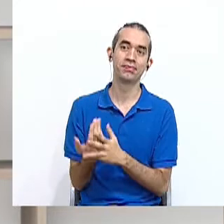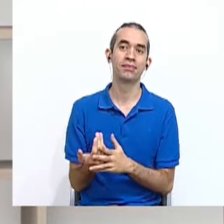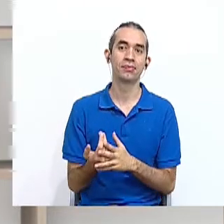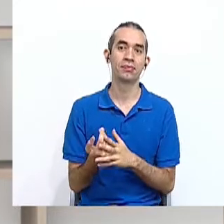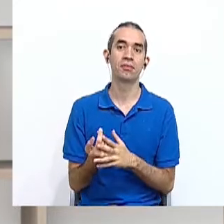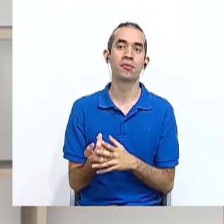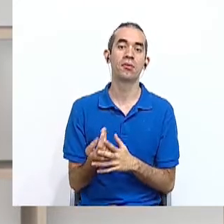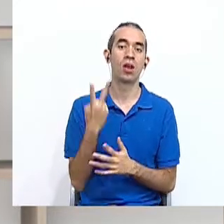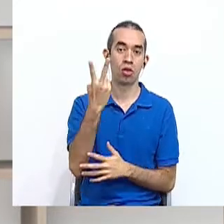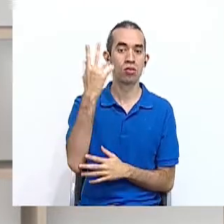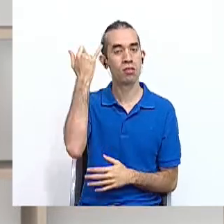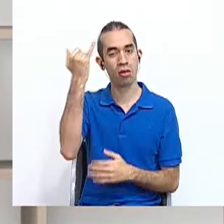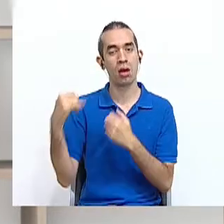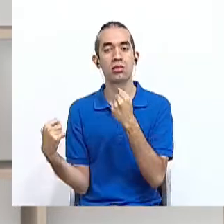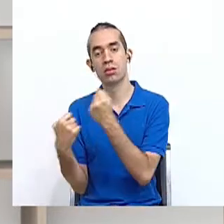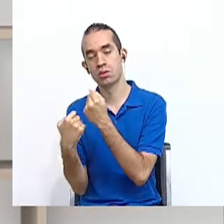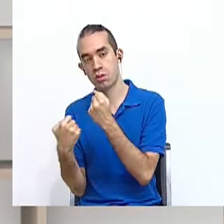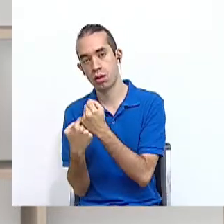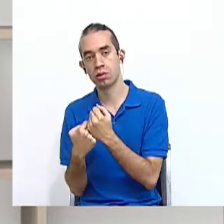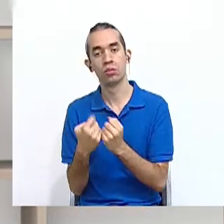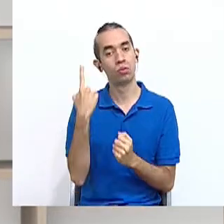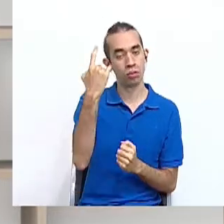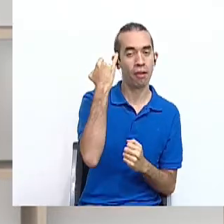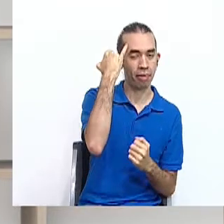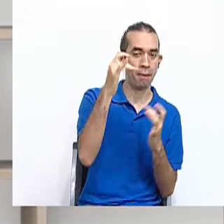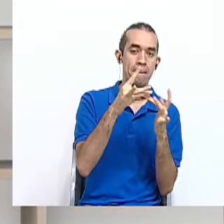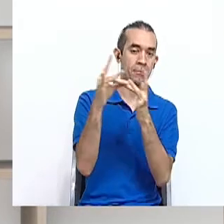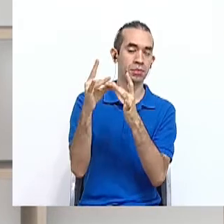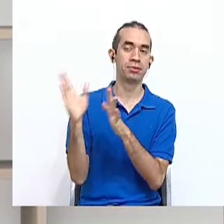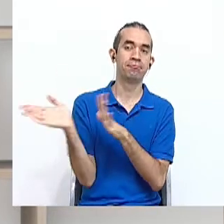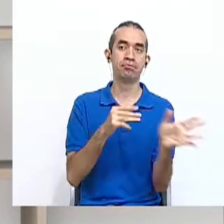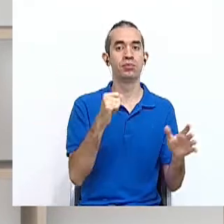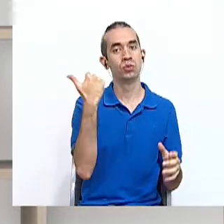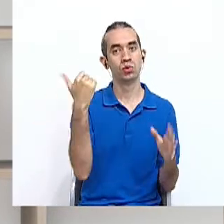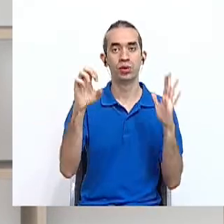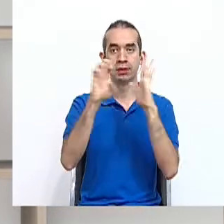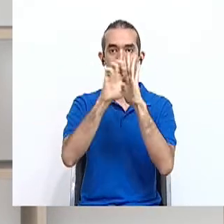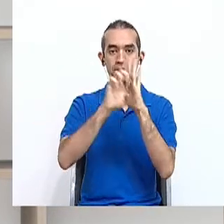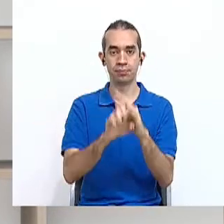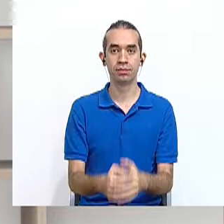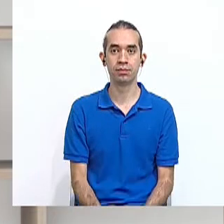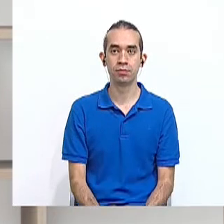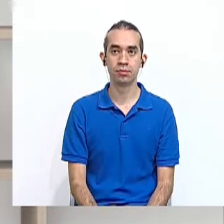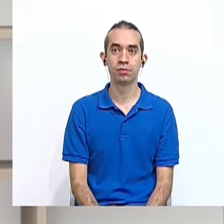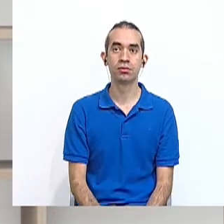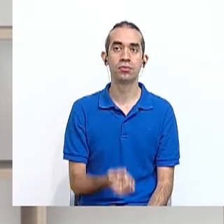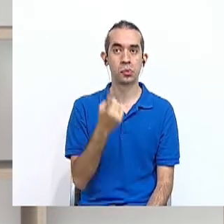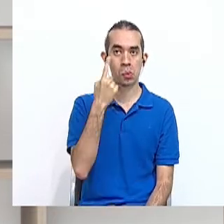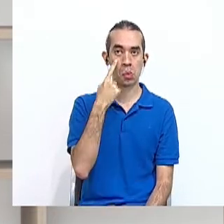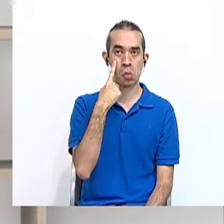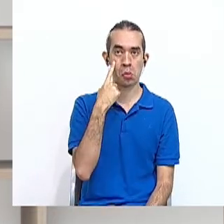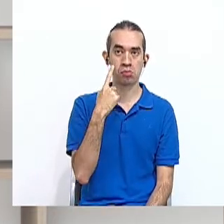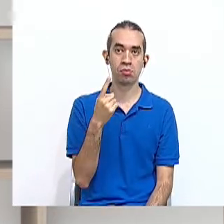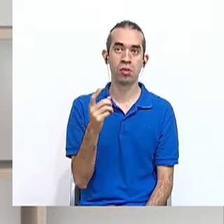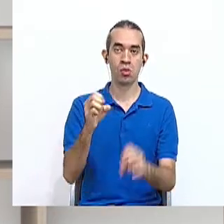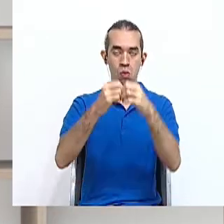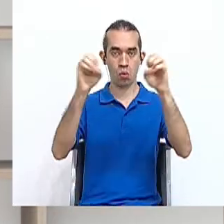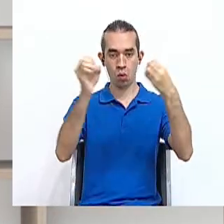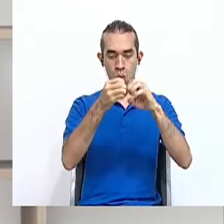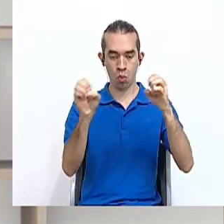de dos ideas secundarias y de la principal. Veamos otro ejemplo. En este caso, tal vez la oración no